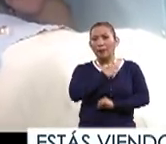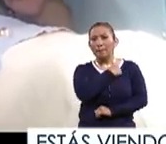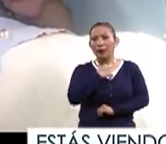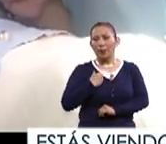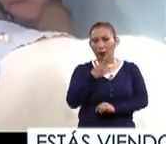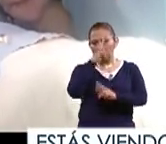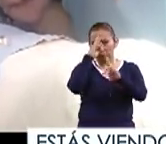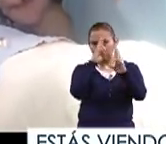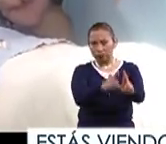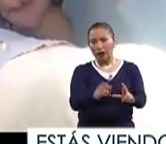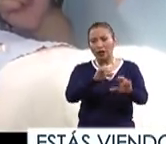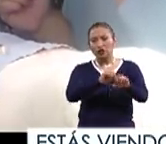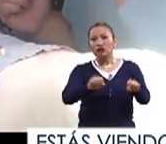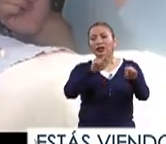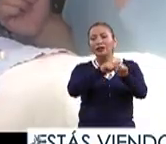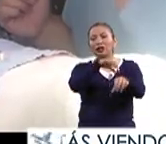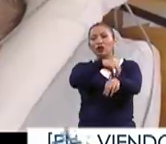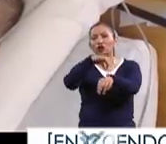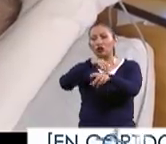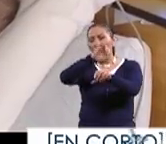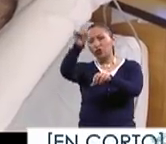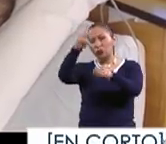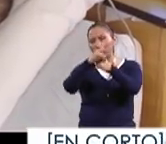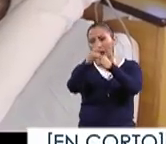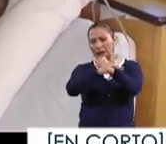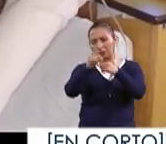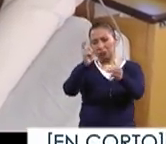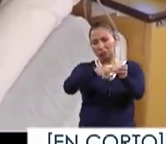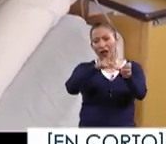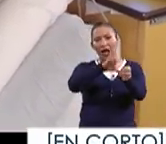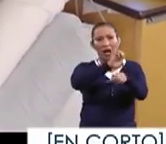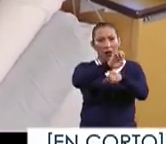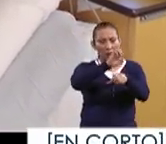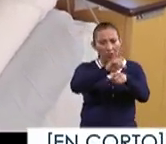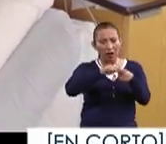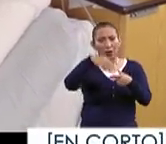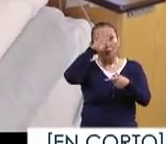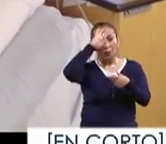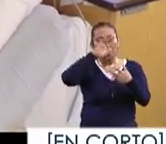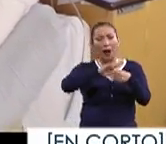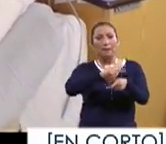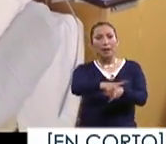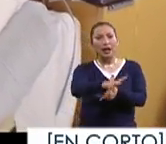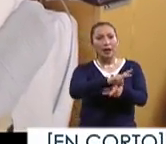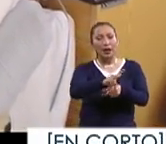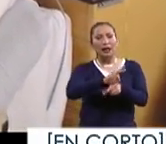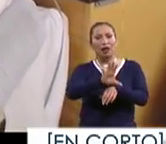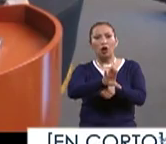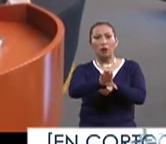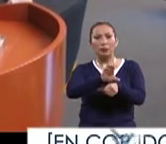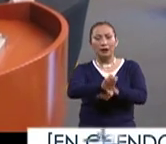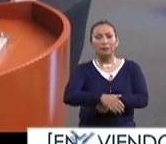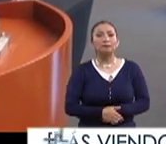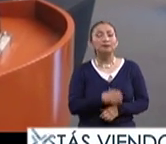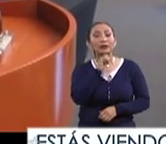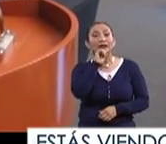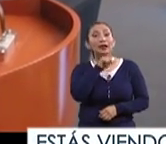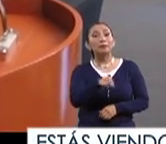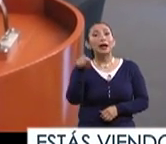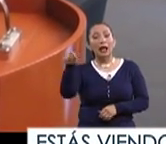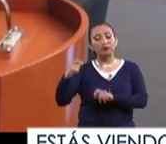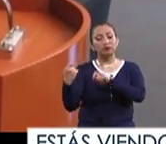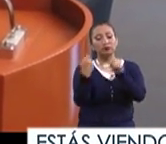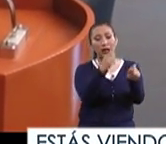miembro honorario en sociedades médicas en otros países, como Ecuador, Cuba, Venezuela y Colombia. Además,